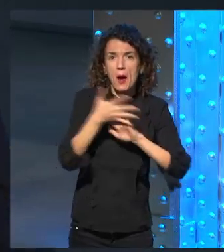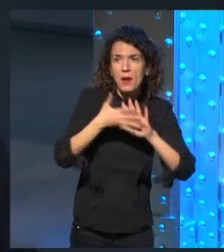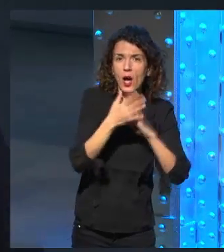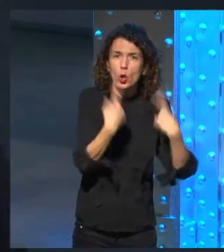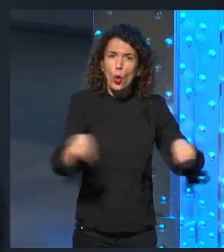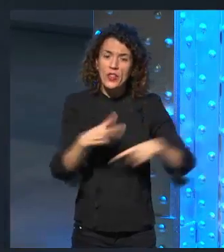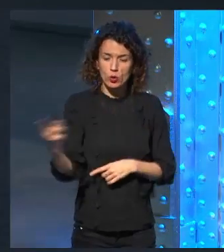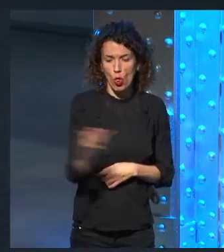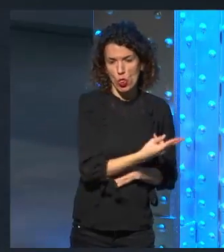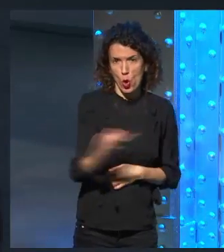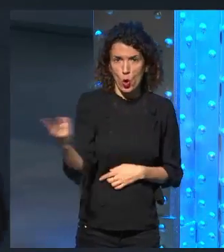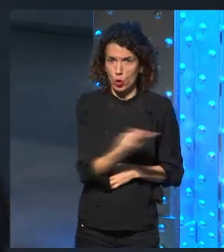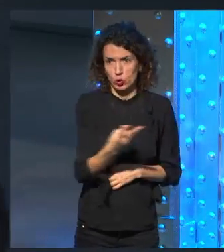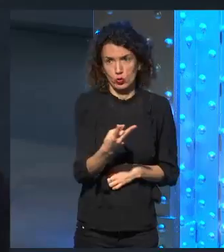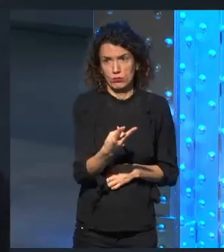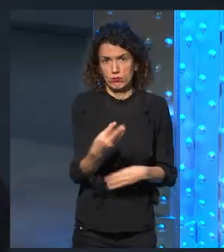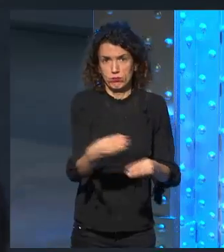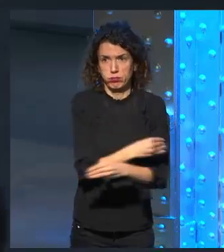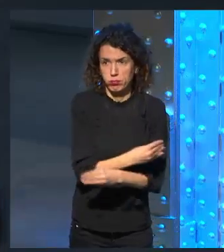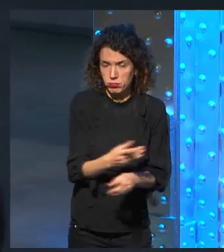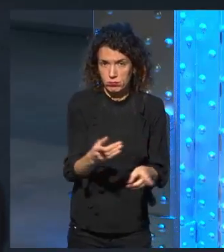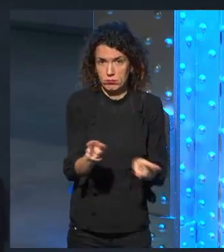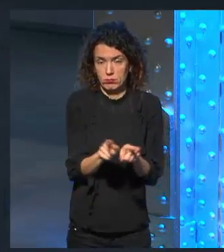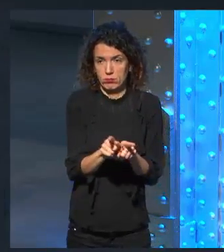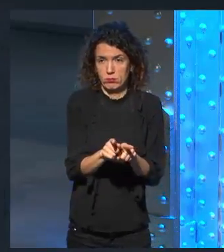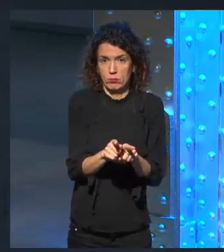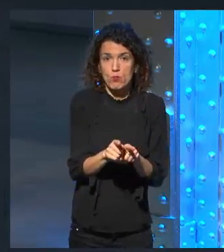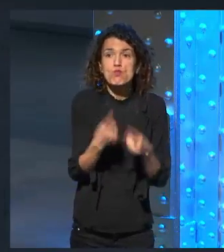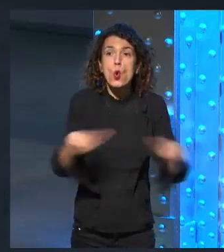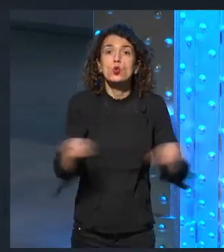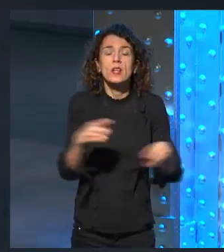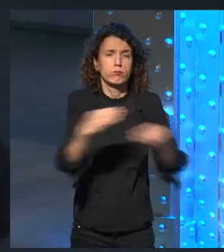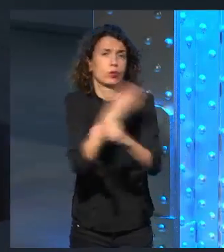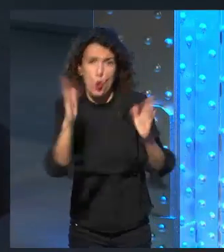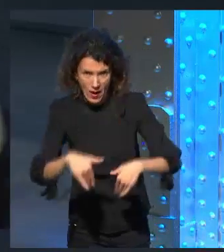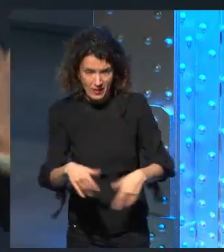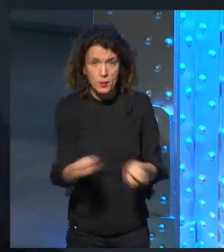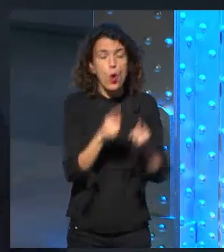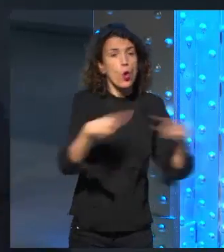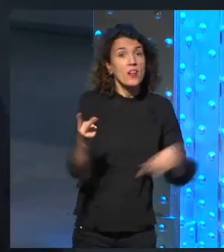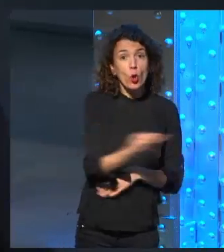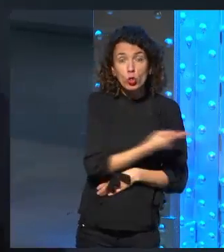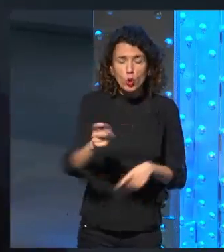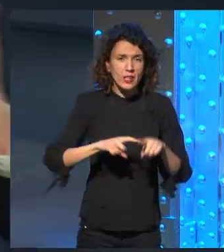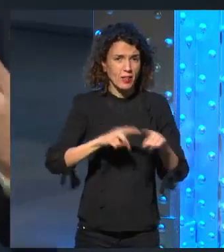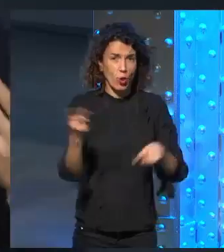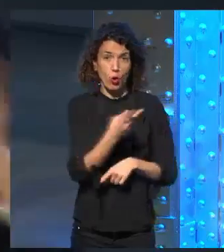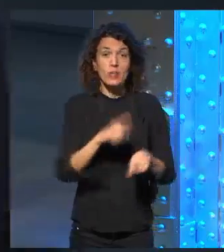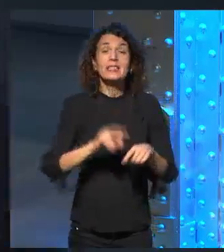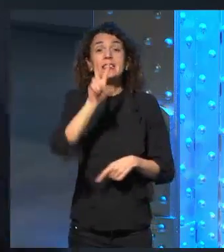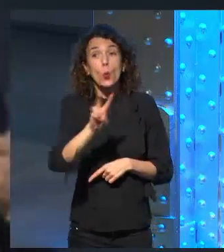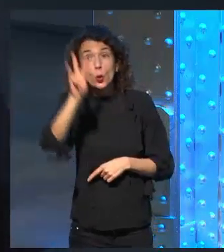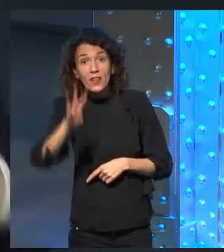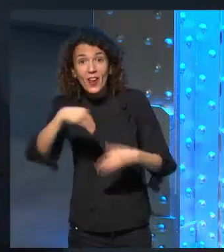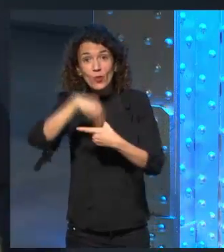de dos conciertos que no son antagónicos, no existen la música antagónica no existe en este caso, pero son dos conciertos. Si me hubiera preguntado por el segundo y